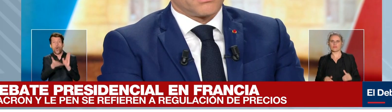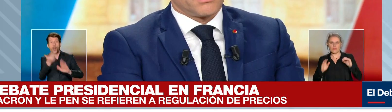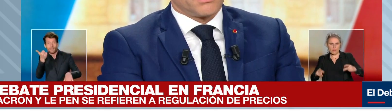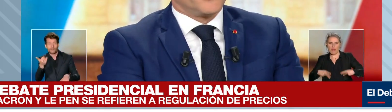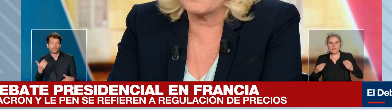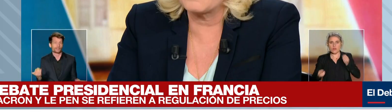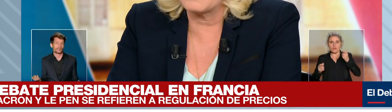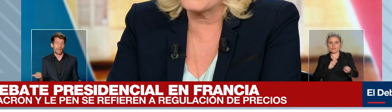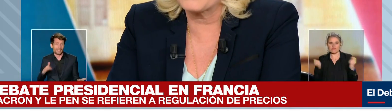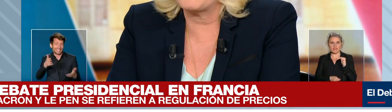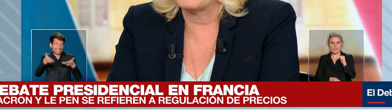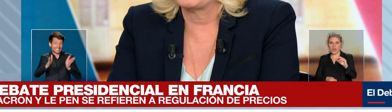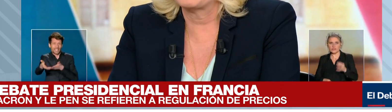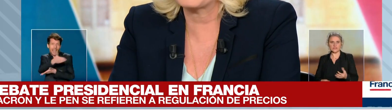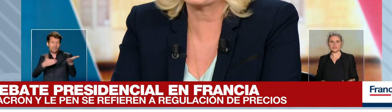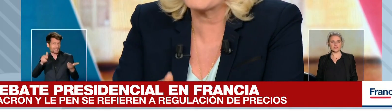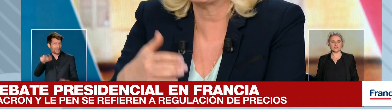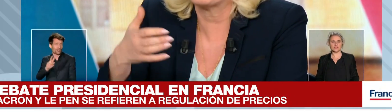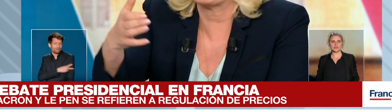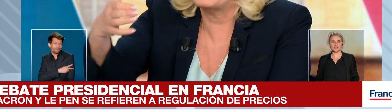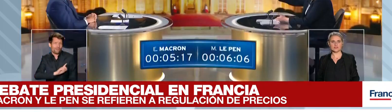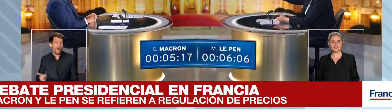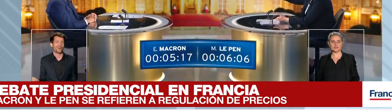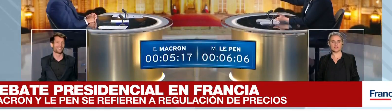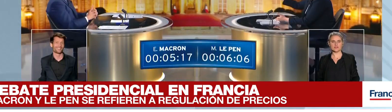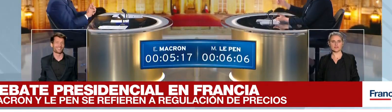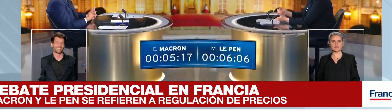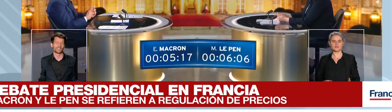empleador. Sí, pero esto va a cambiar su vida. Pero usted no lo va a decidir por el empleador.